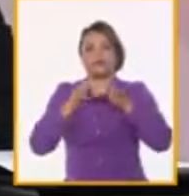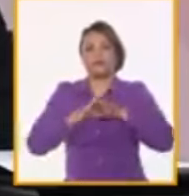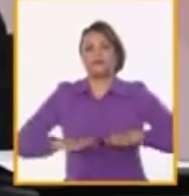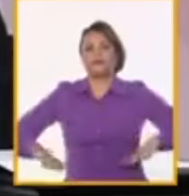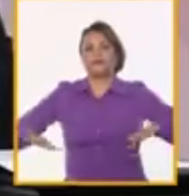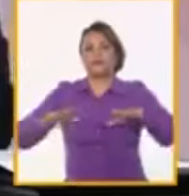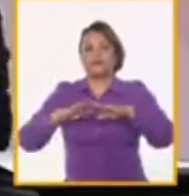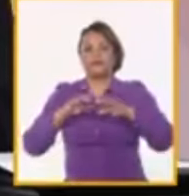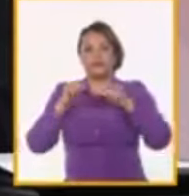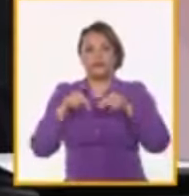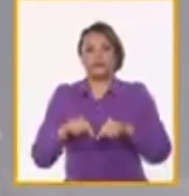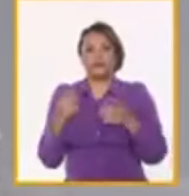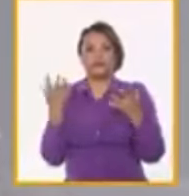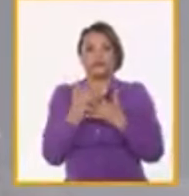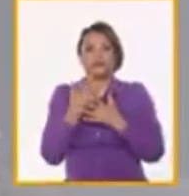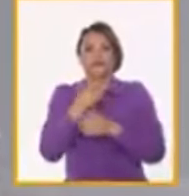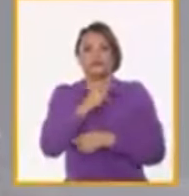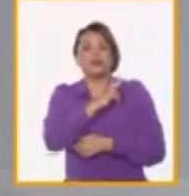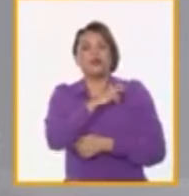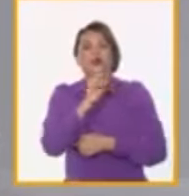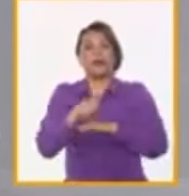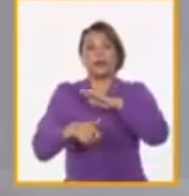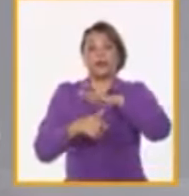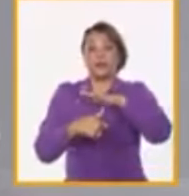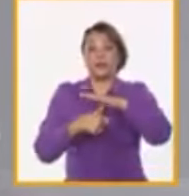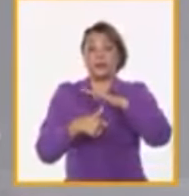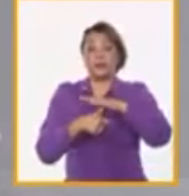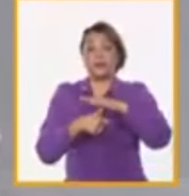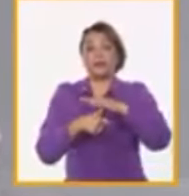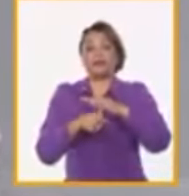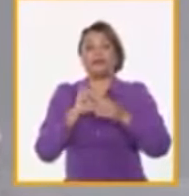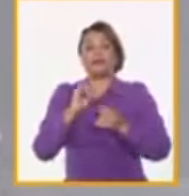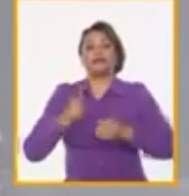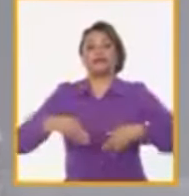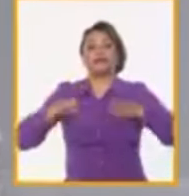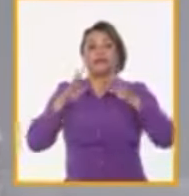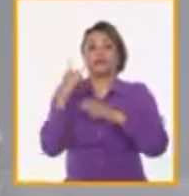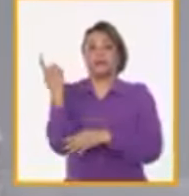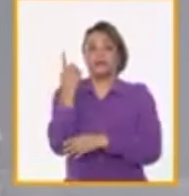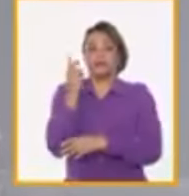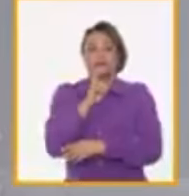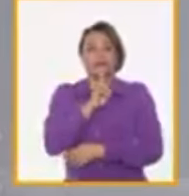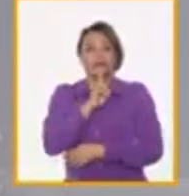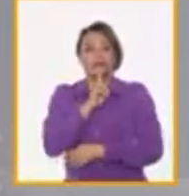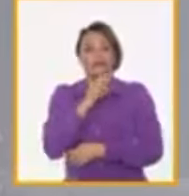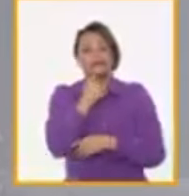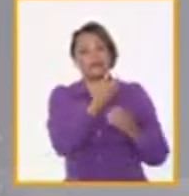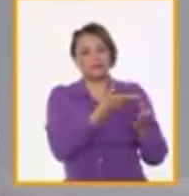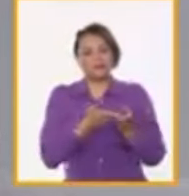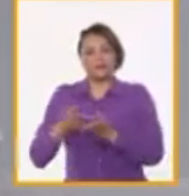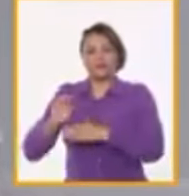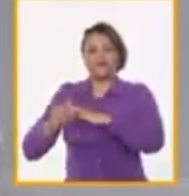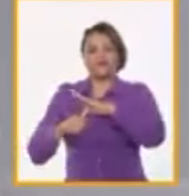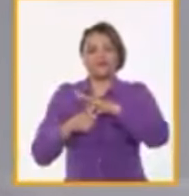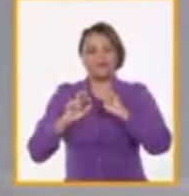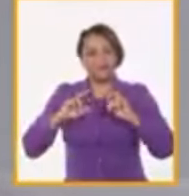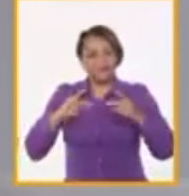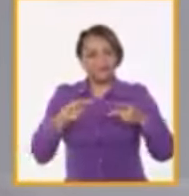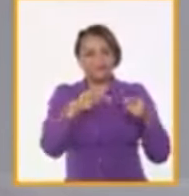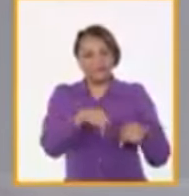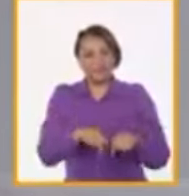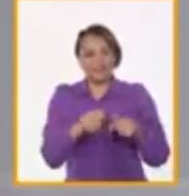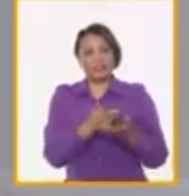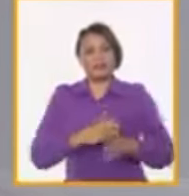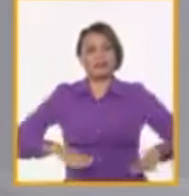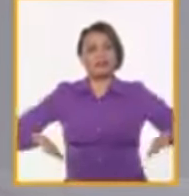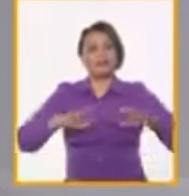redonda con el ingeniero Antonio Rodríguez Rodríguez, presidente del Instituto Nacional de Recursos Hidráulicos. Bienvenido, presidente, una vez más acá a la mesa redonda, siempre